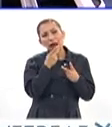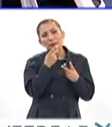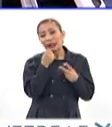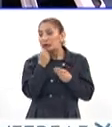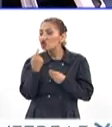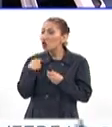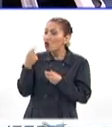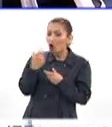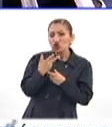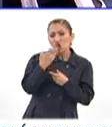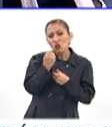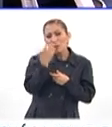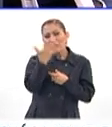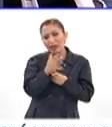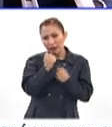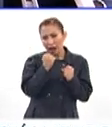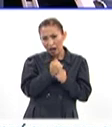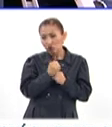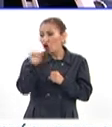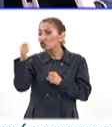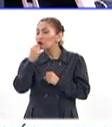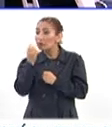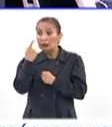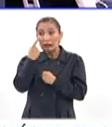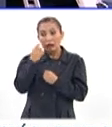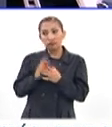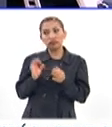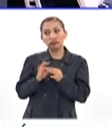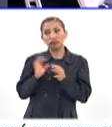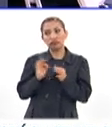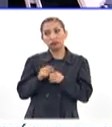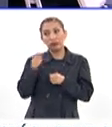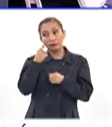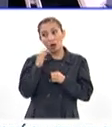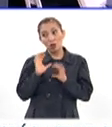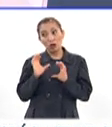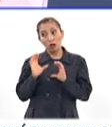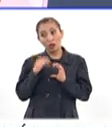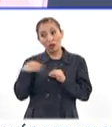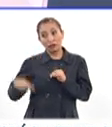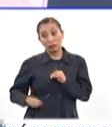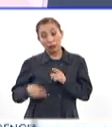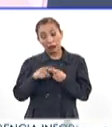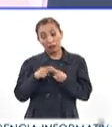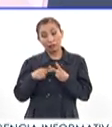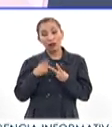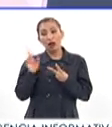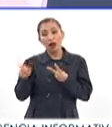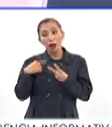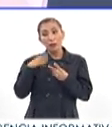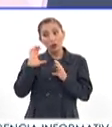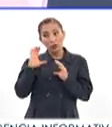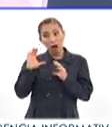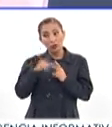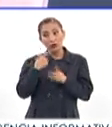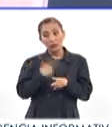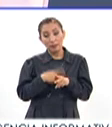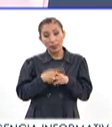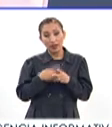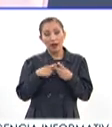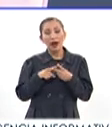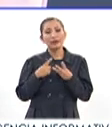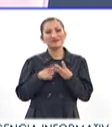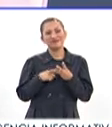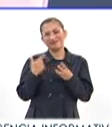hablan los niños de 8, 9, 10 años a otros niños. Les hablan sobre prevención de accidentes, les hablan sobre prevención de algunas